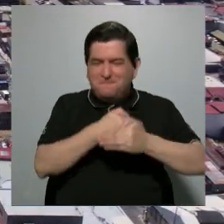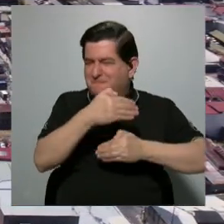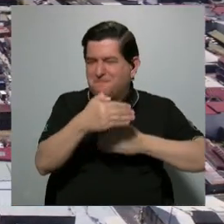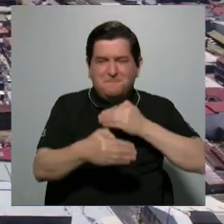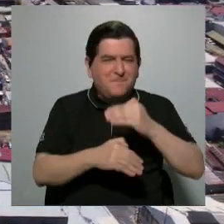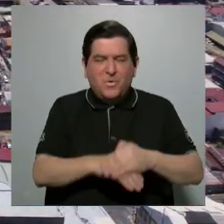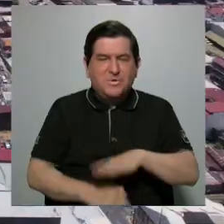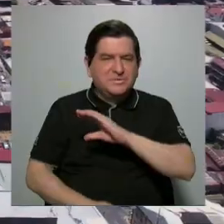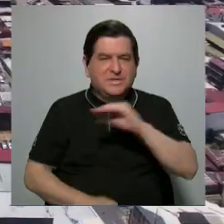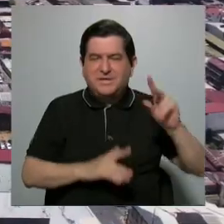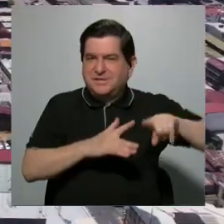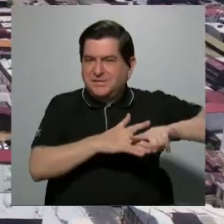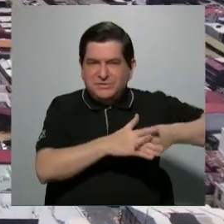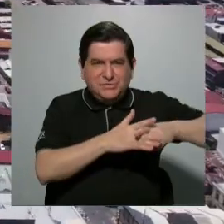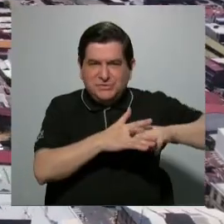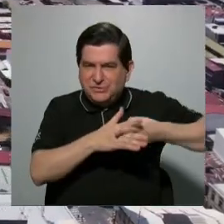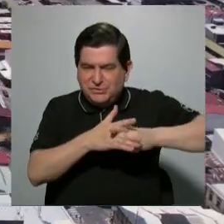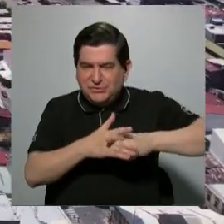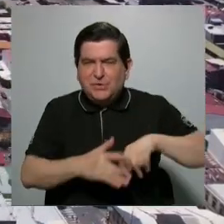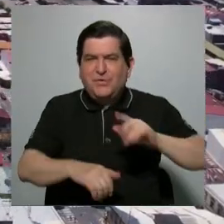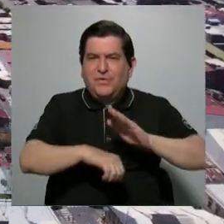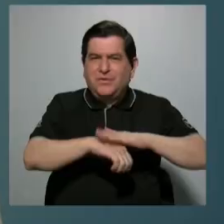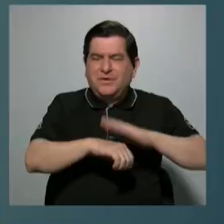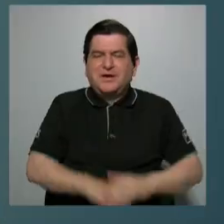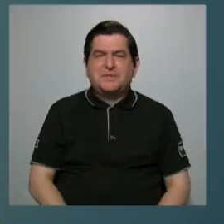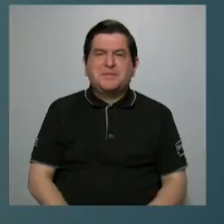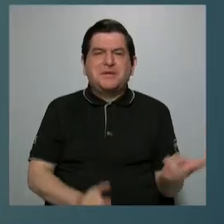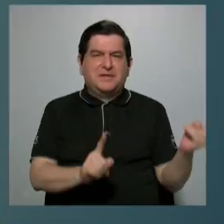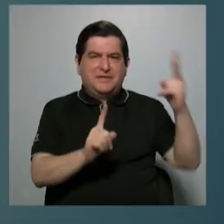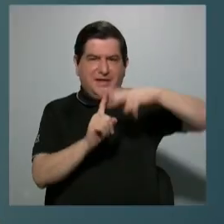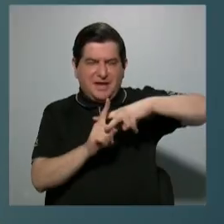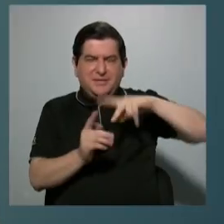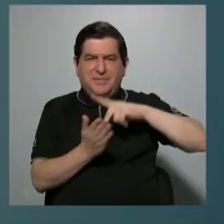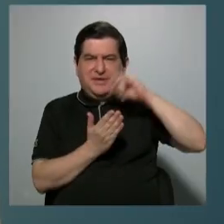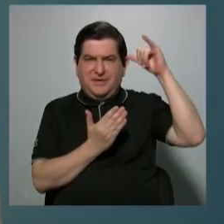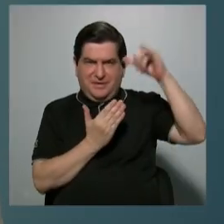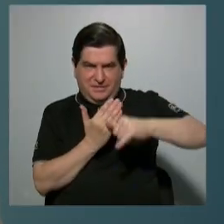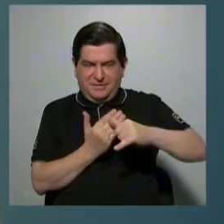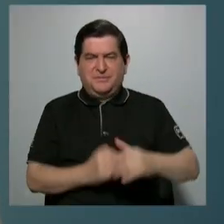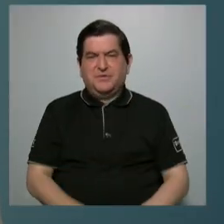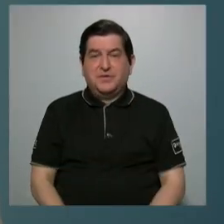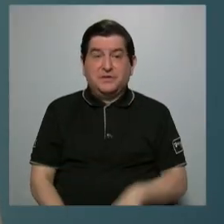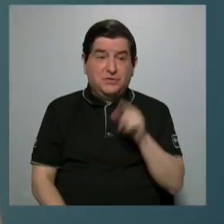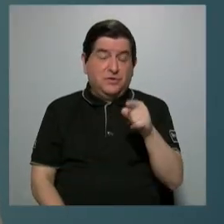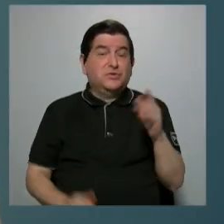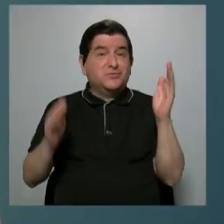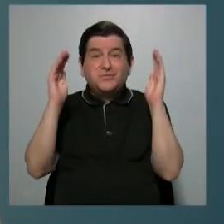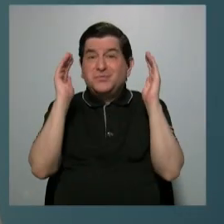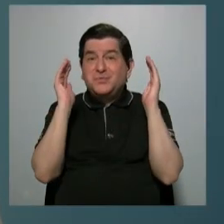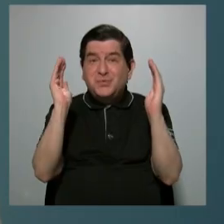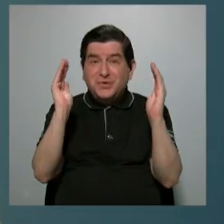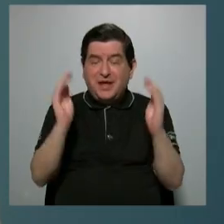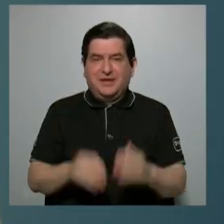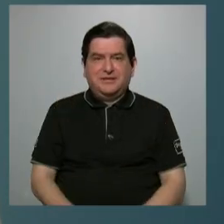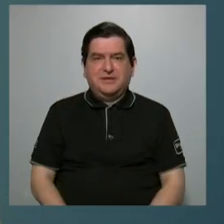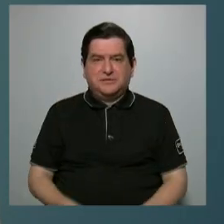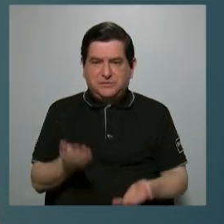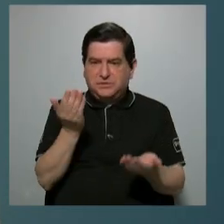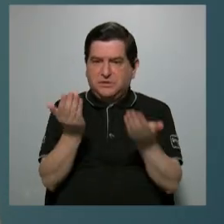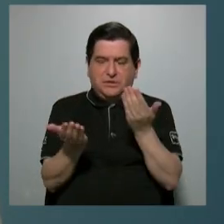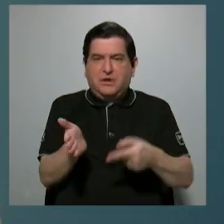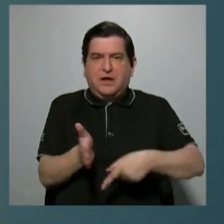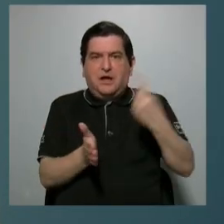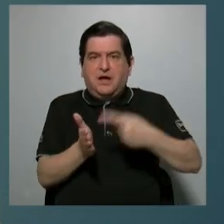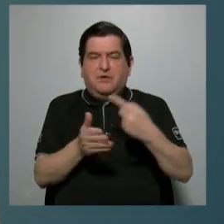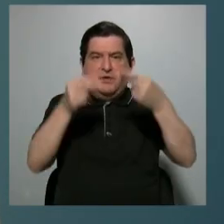los mecanismos, las herramientas para gestionar la implementación de estos proyectos que son sumamente grandes en comparación a veces hasta